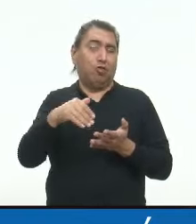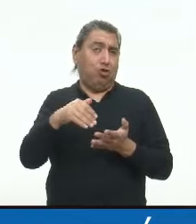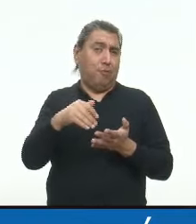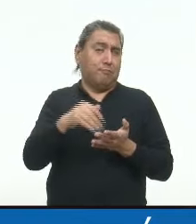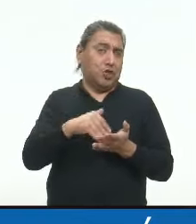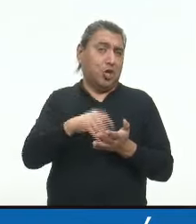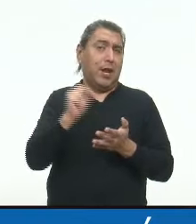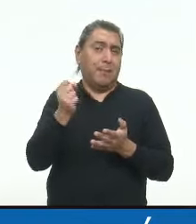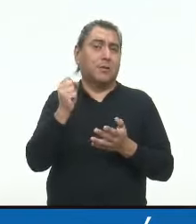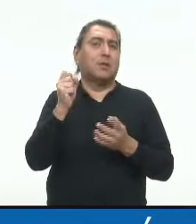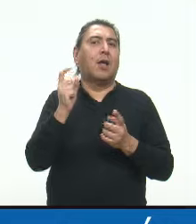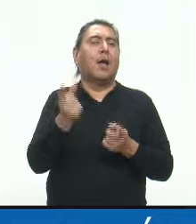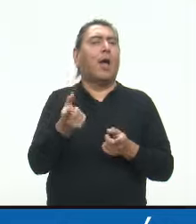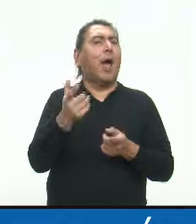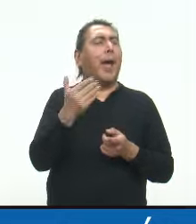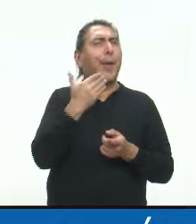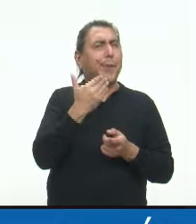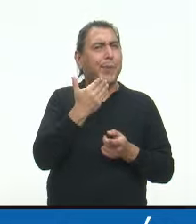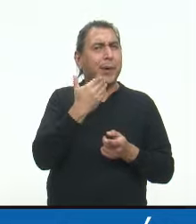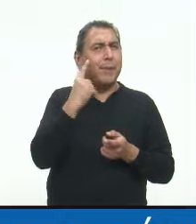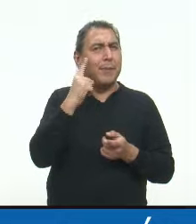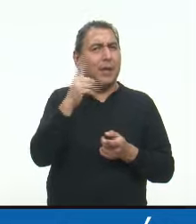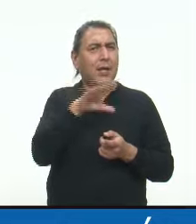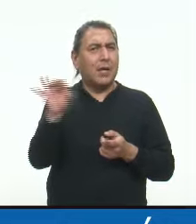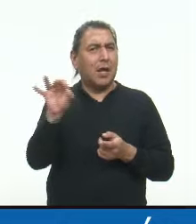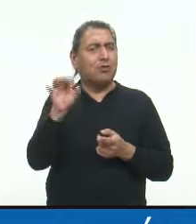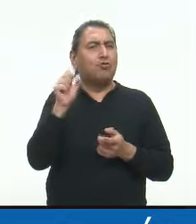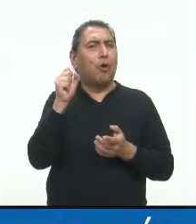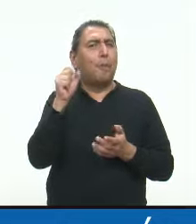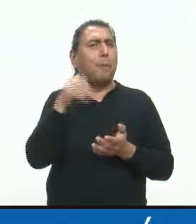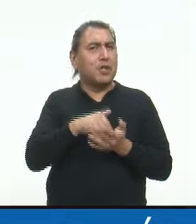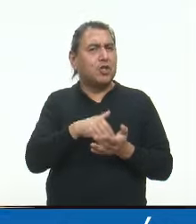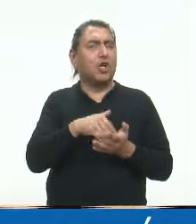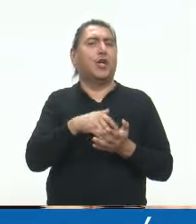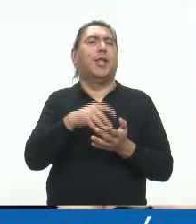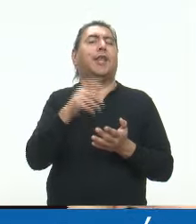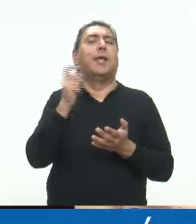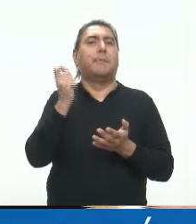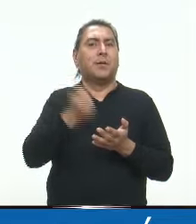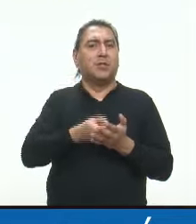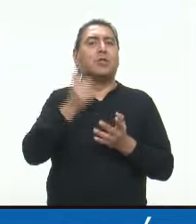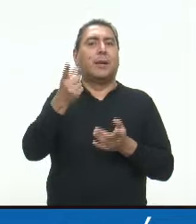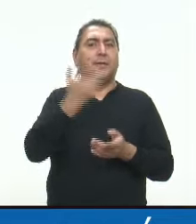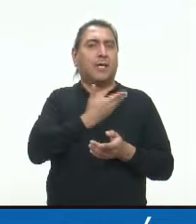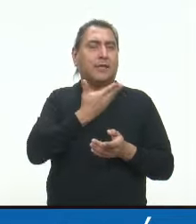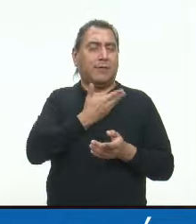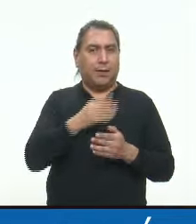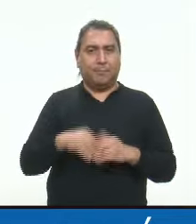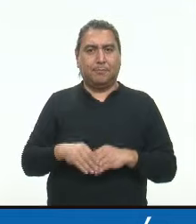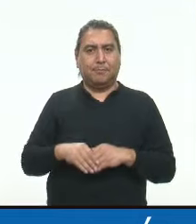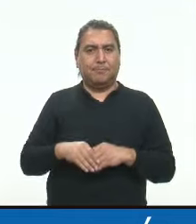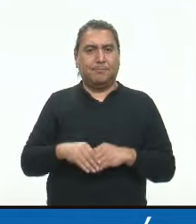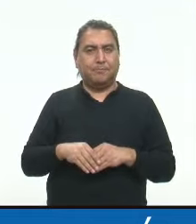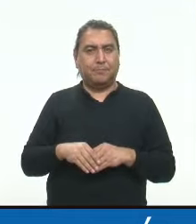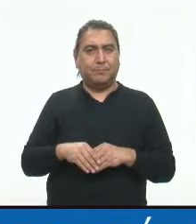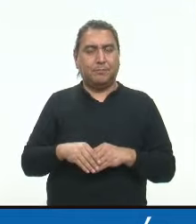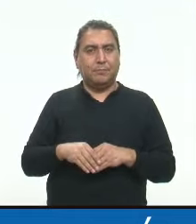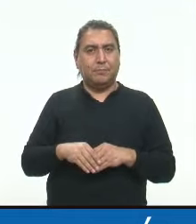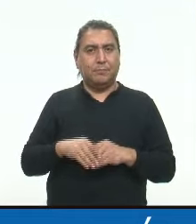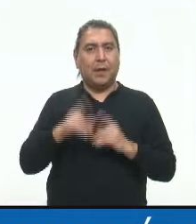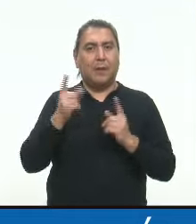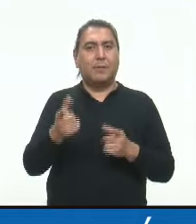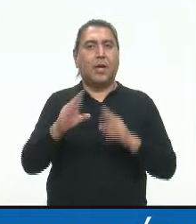Misiones 1.500 millones de pesos y Santa Fe 1.500 millones de pesos. En cuanto a los